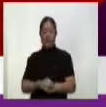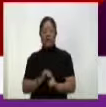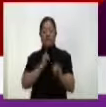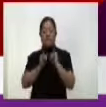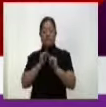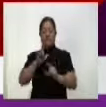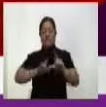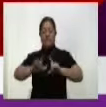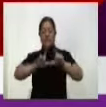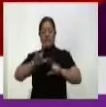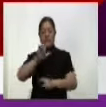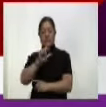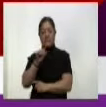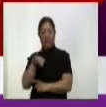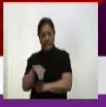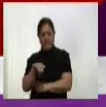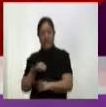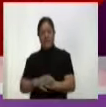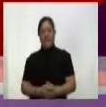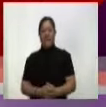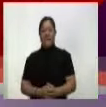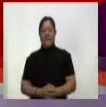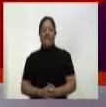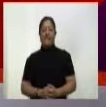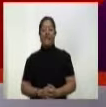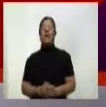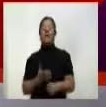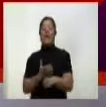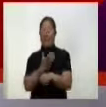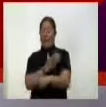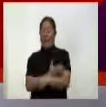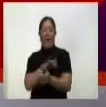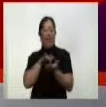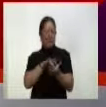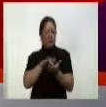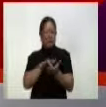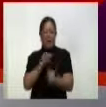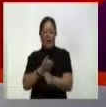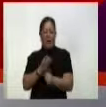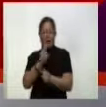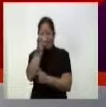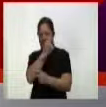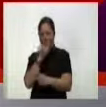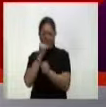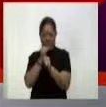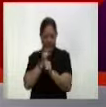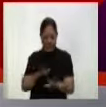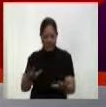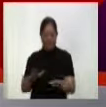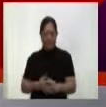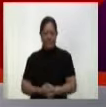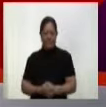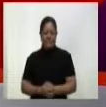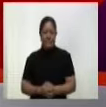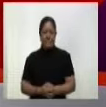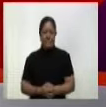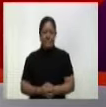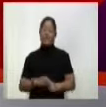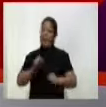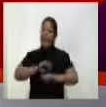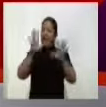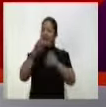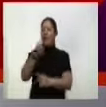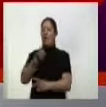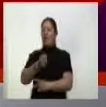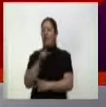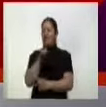Amador, intérprete en lengua de señas mexicana, quien nos estará apoyando a lo largo de esta media hora de información. Por supuesto, lo